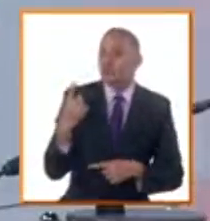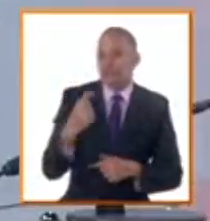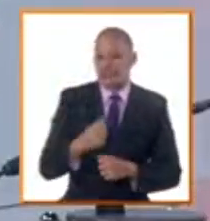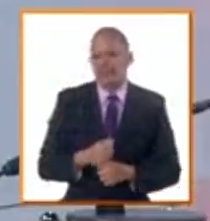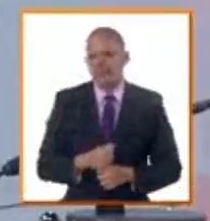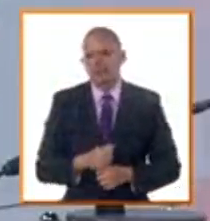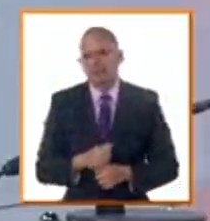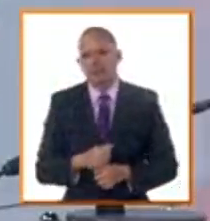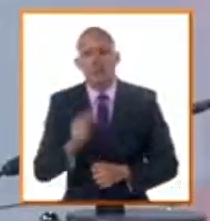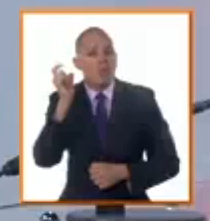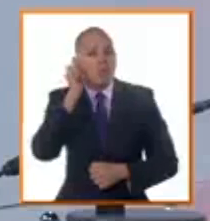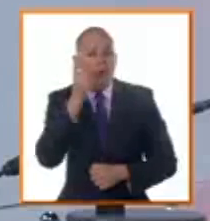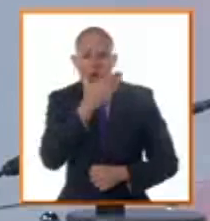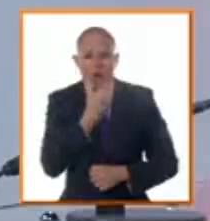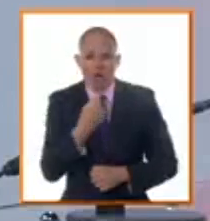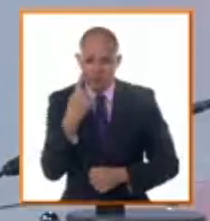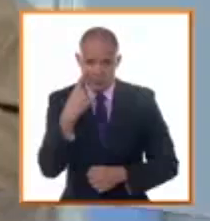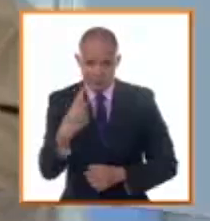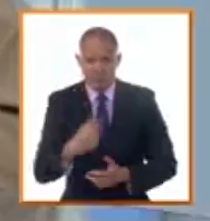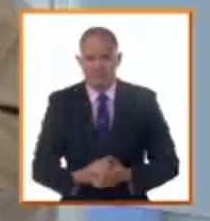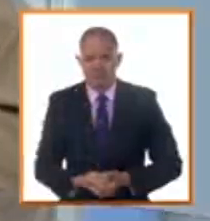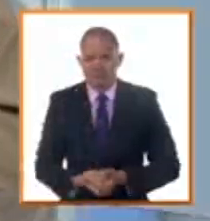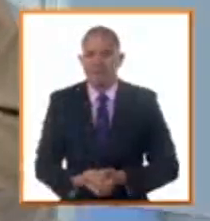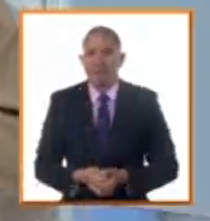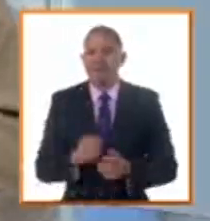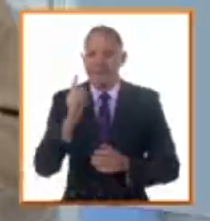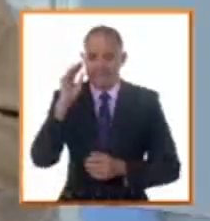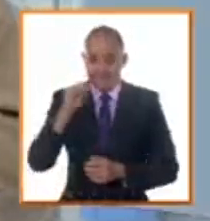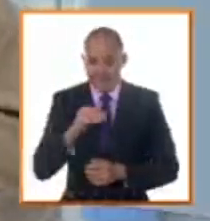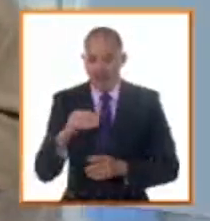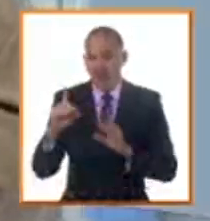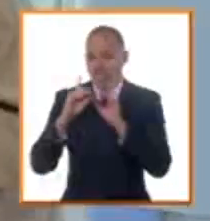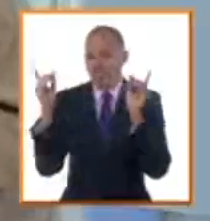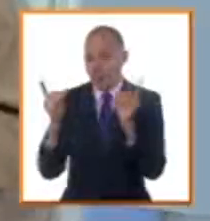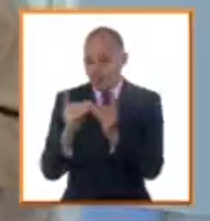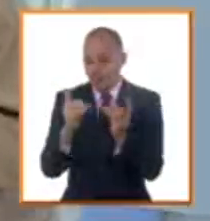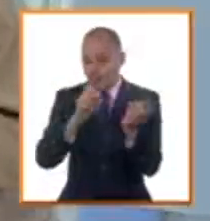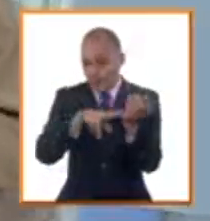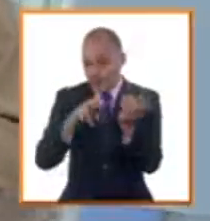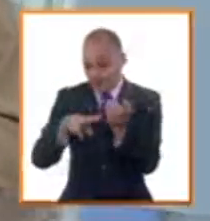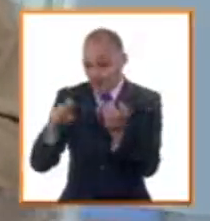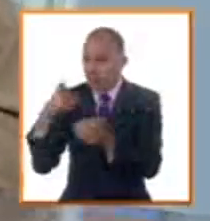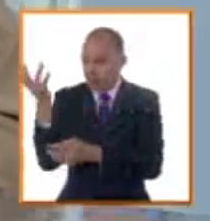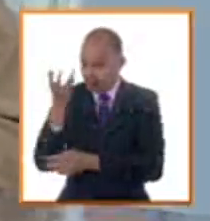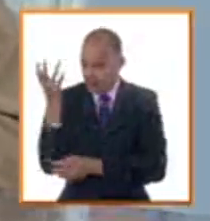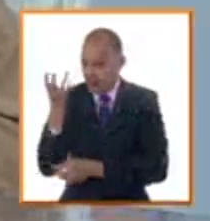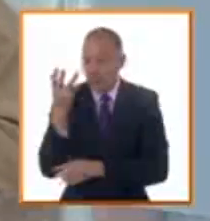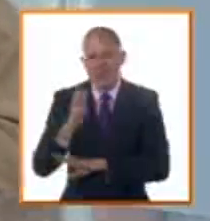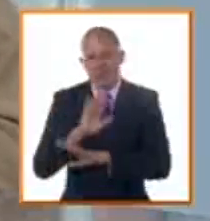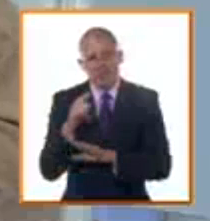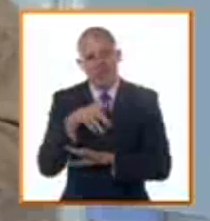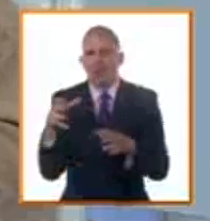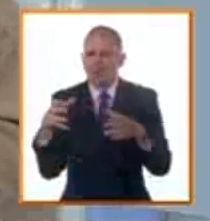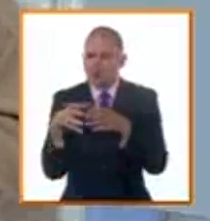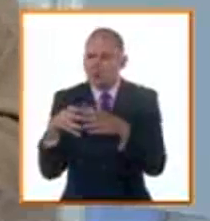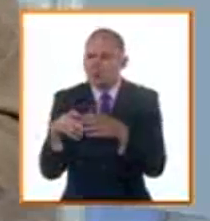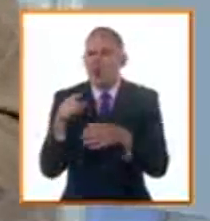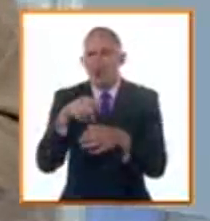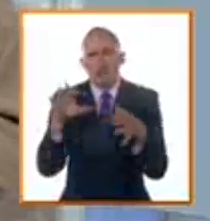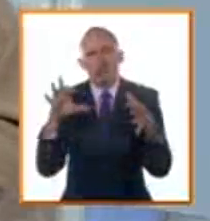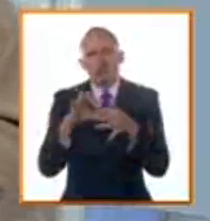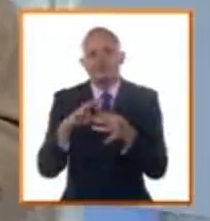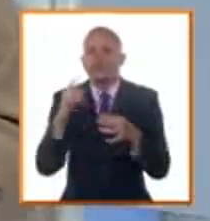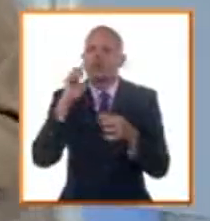destacar el trabajo de nuestros centros meteorológicos provinciales con sus territorios, con sus consejos de defensas municipales y